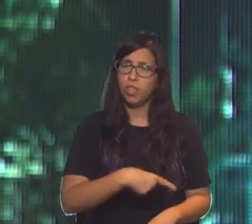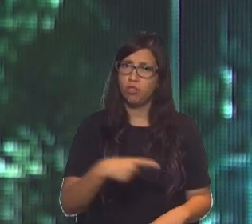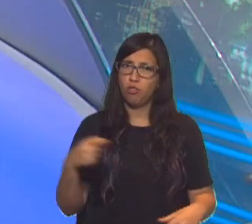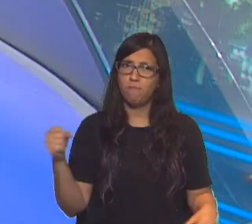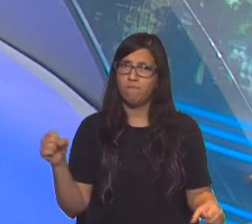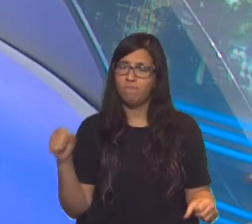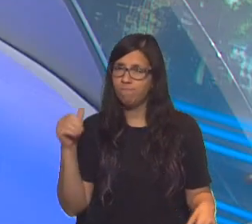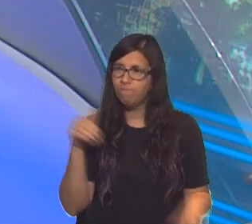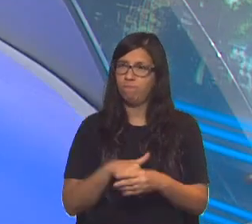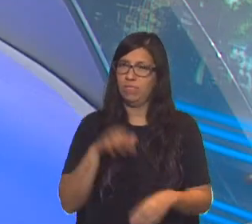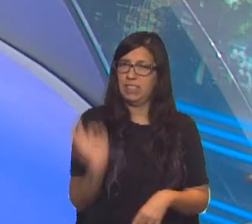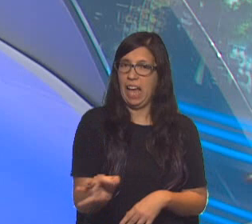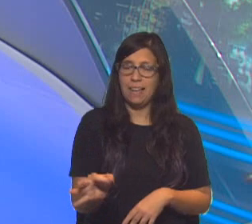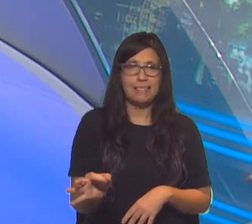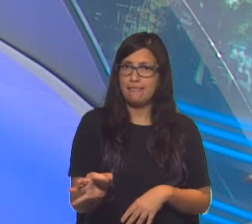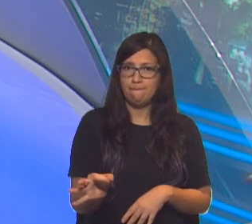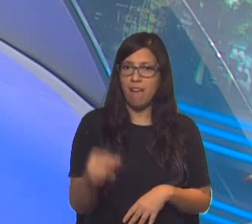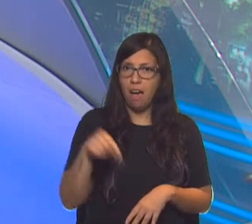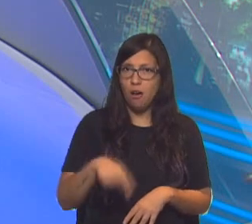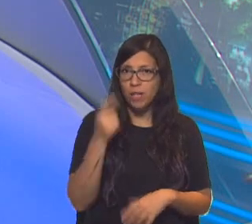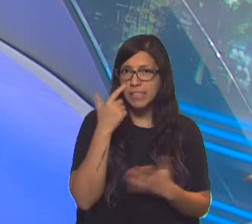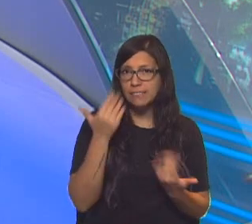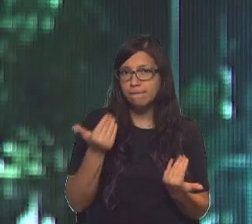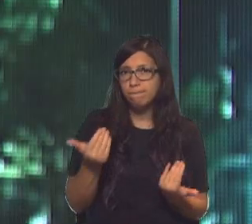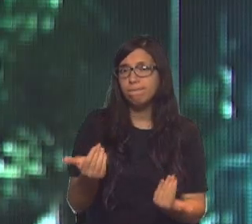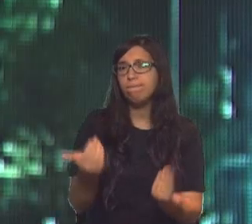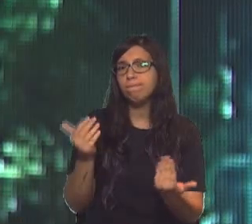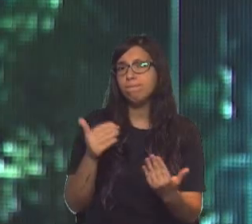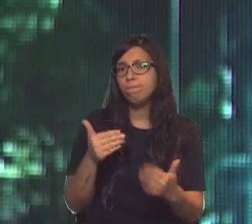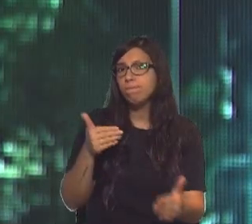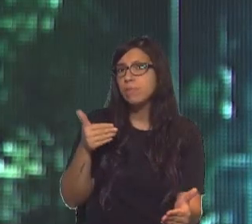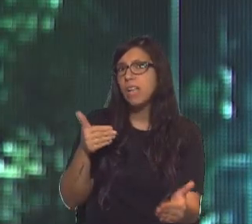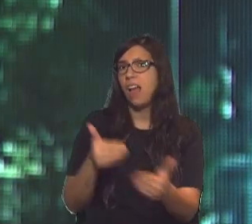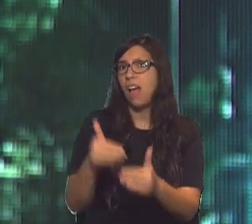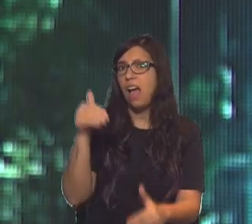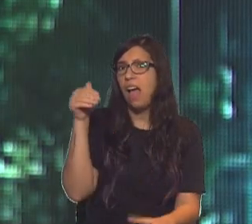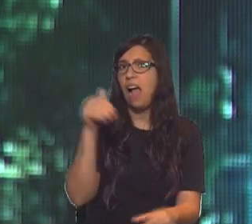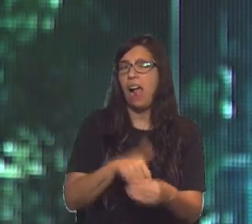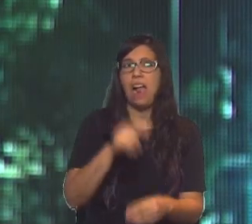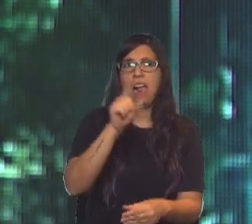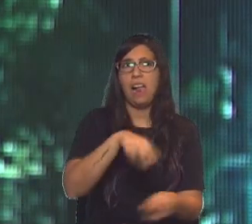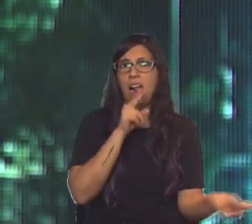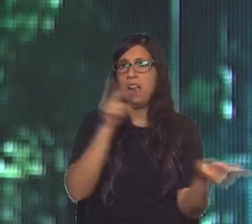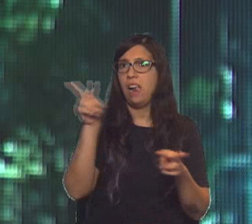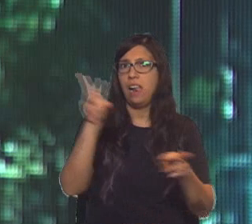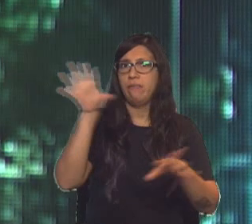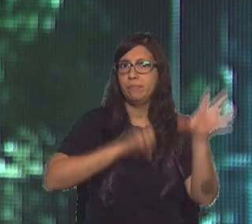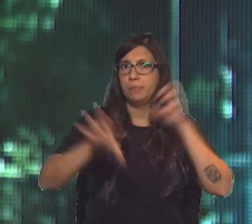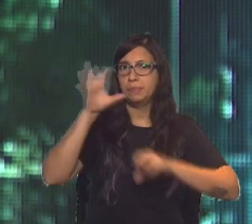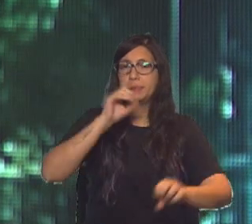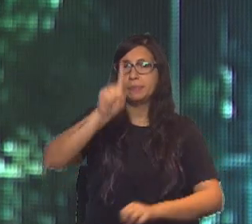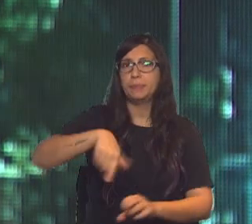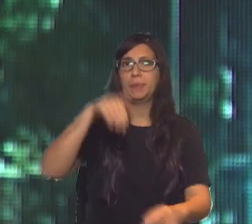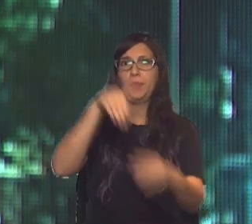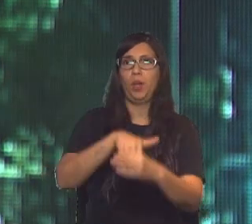definido es el que empieza ahora a definirlo y bueno lo va a definir en función de un montón de variables que que van a estar sobre la mesa